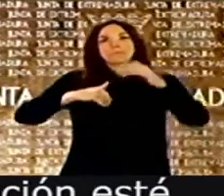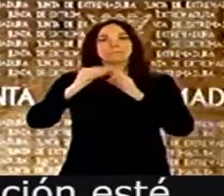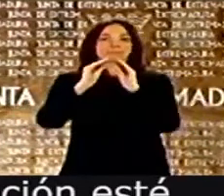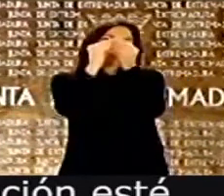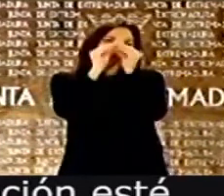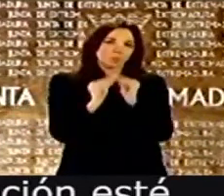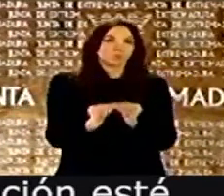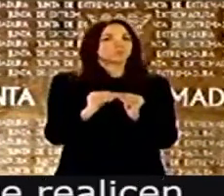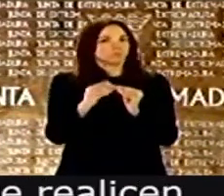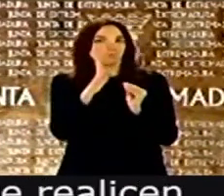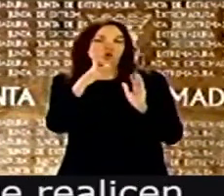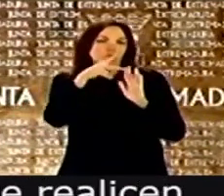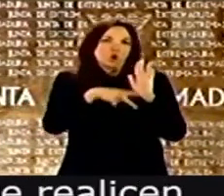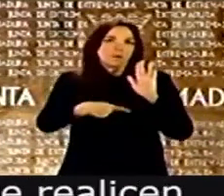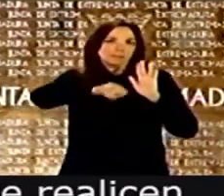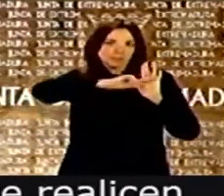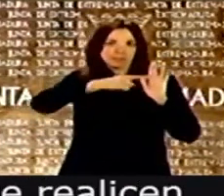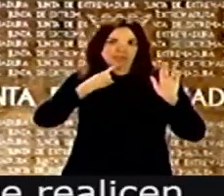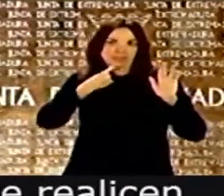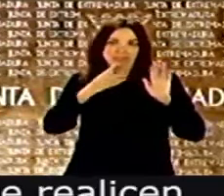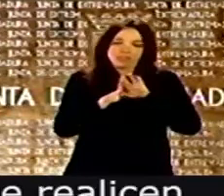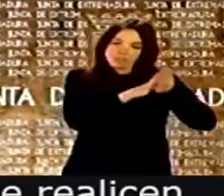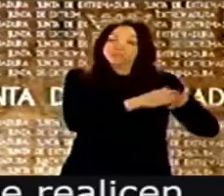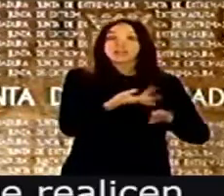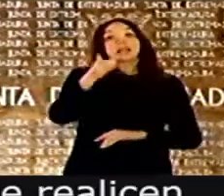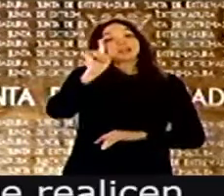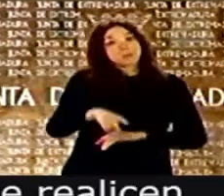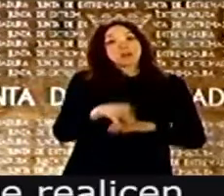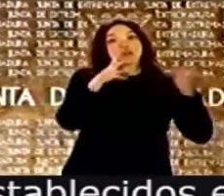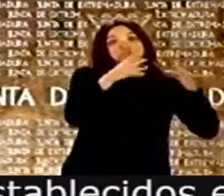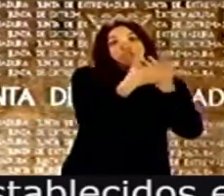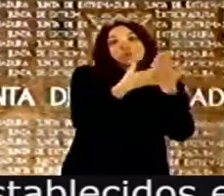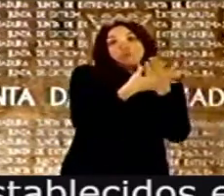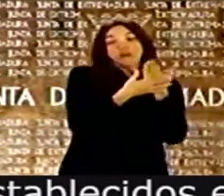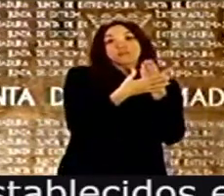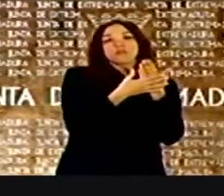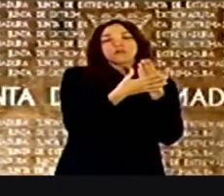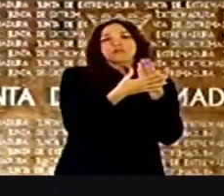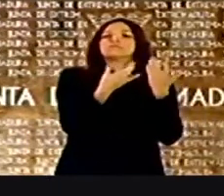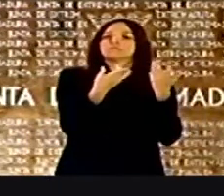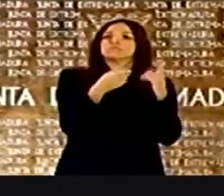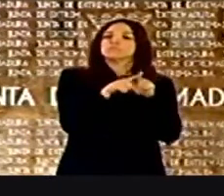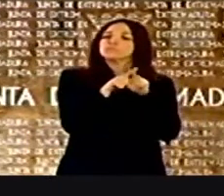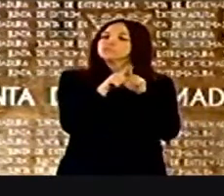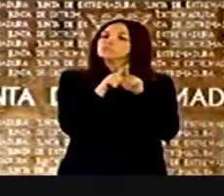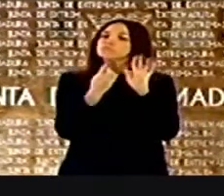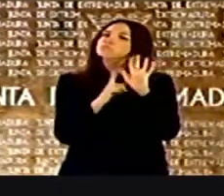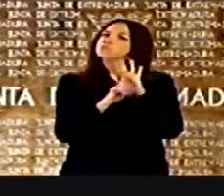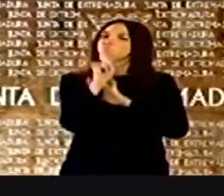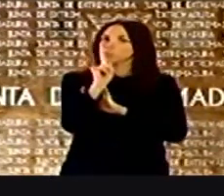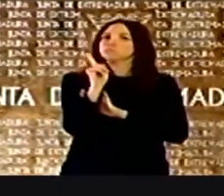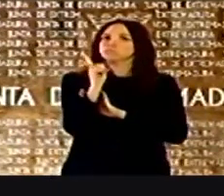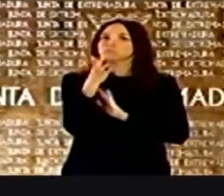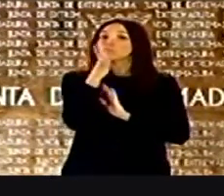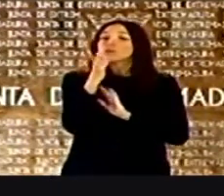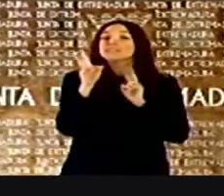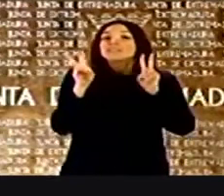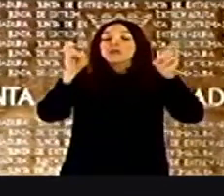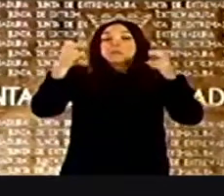norma. Y, por otra parte, también el Consejo de Gobierno ha dado un paso más en sus políticas de